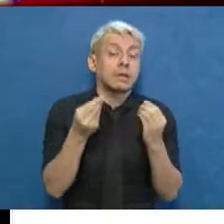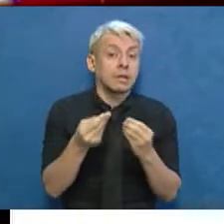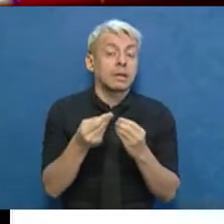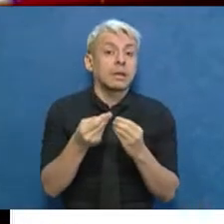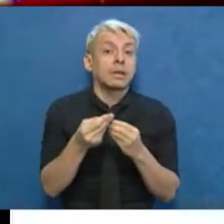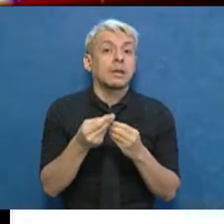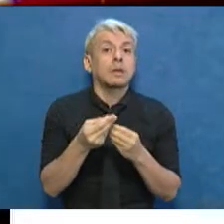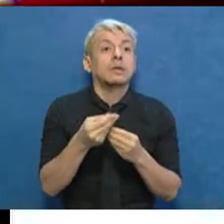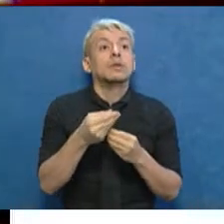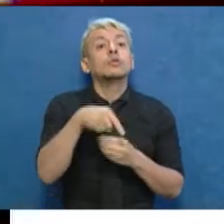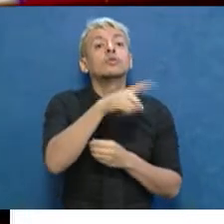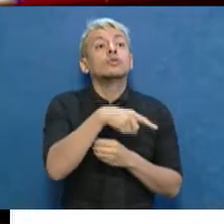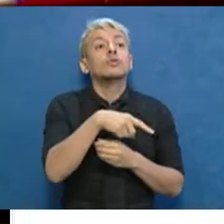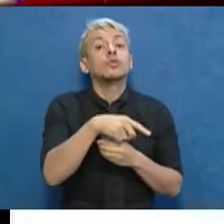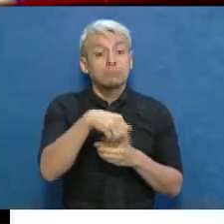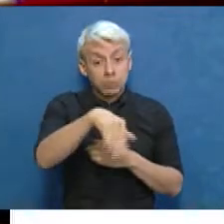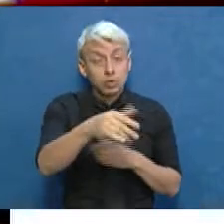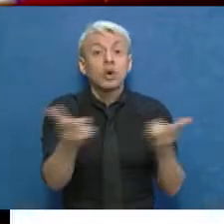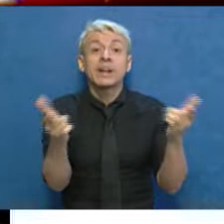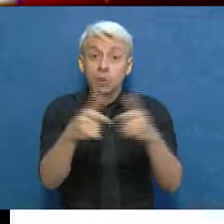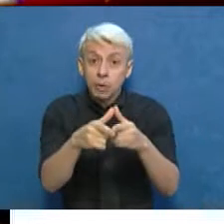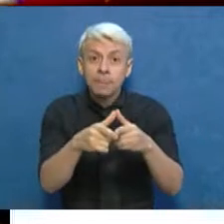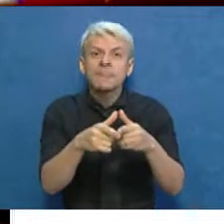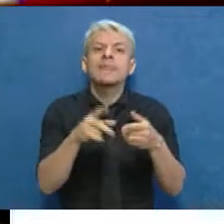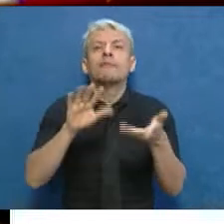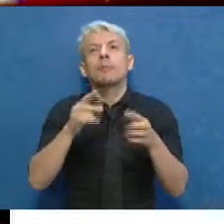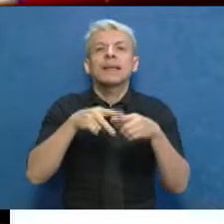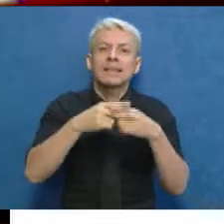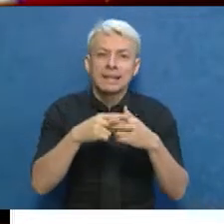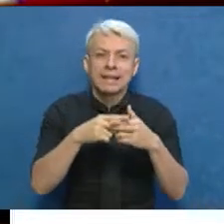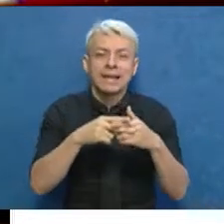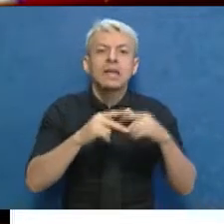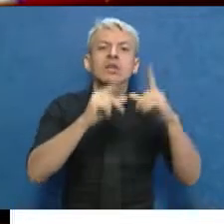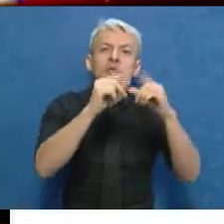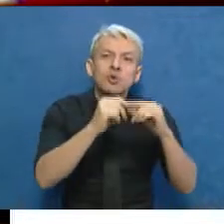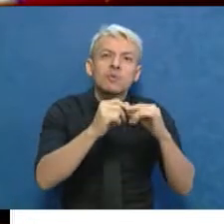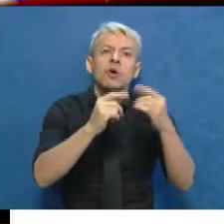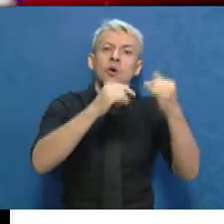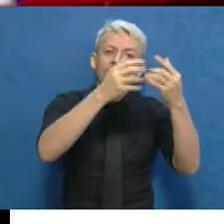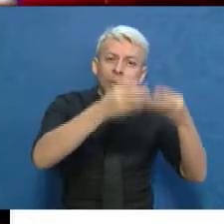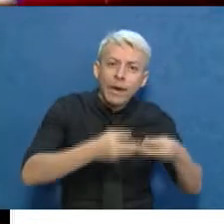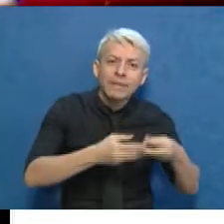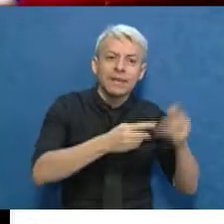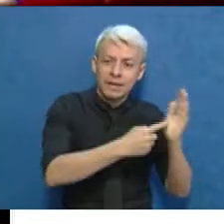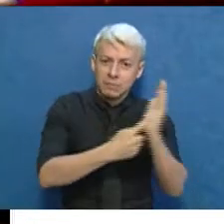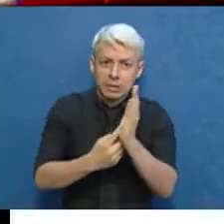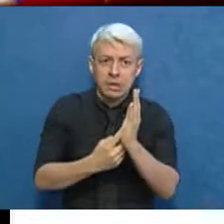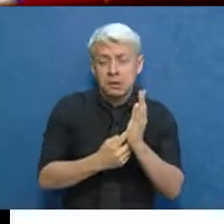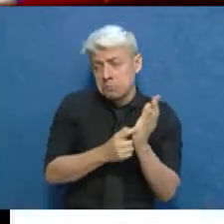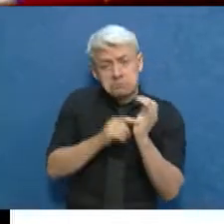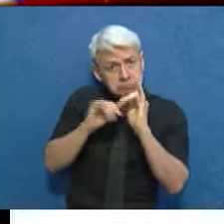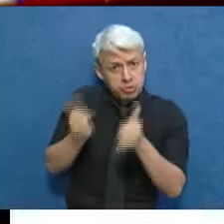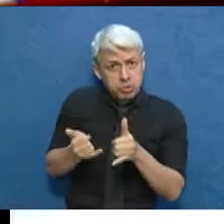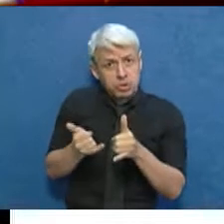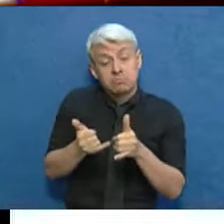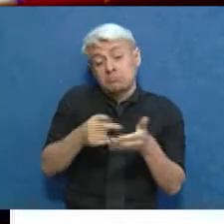tengamos reuniones técnicas para mostrar estos números. Nosotros, por supuesto, que estamos dispuestos a hacer eso, aparte de que los números de la provincia